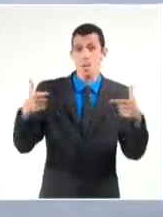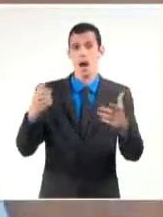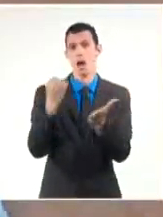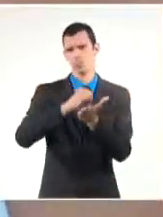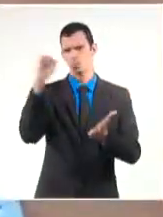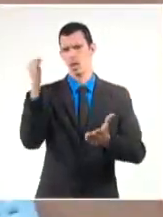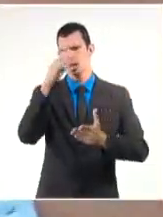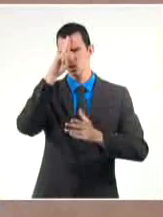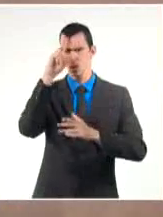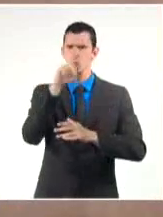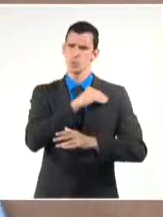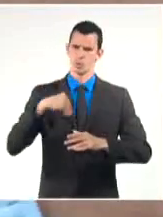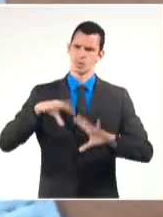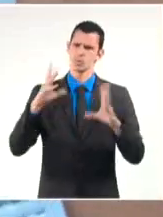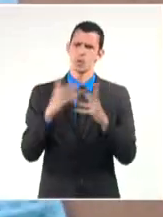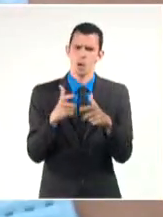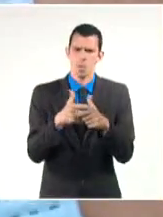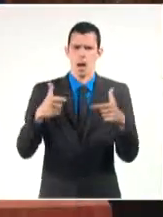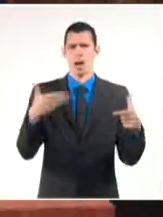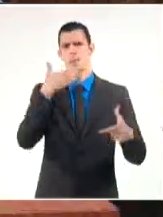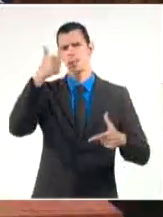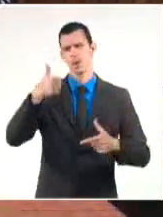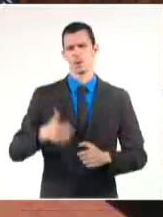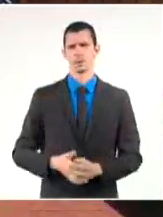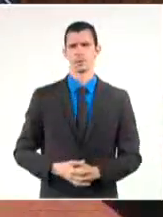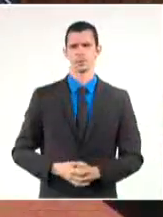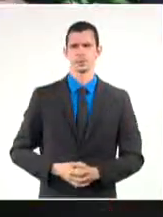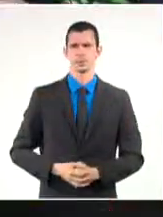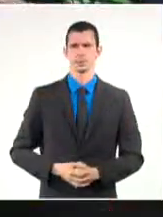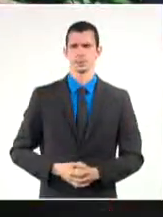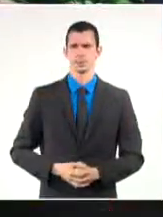de su historia. Gisela García Rivero, Sistema Informativo de la Televisión Cubana.